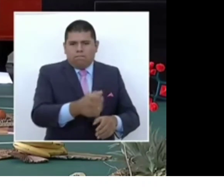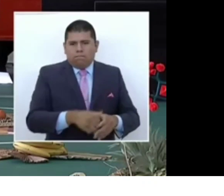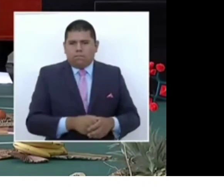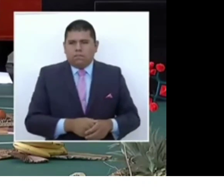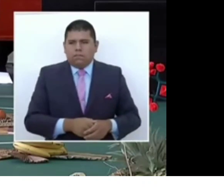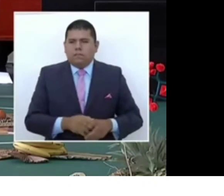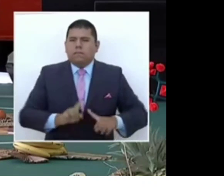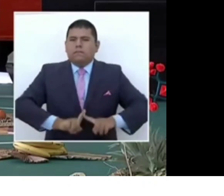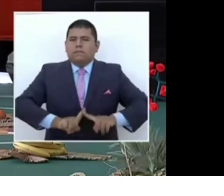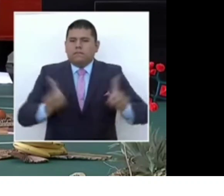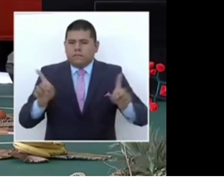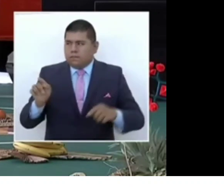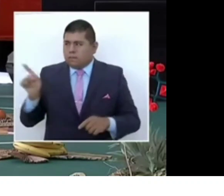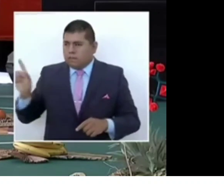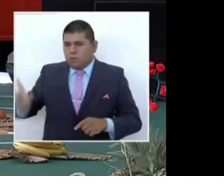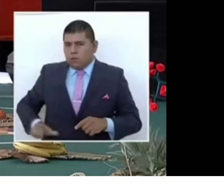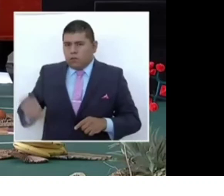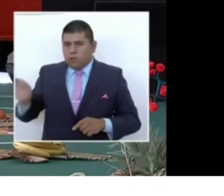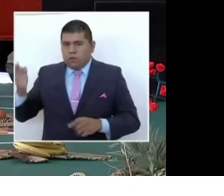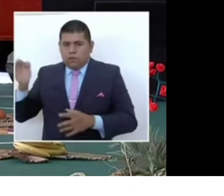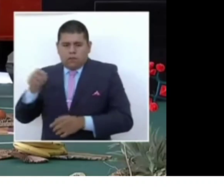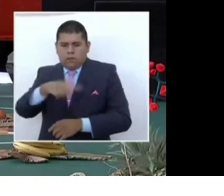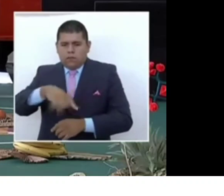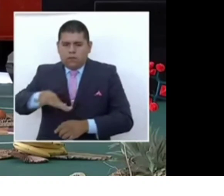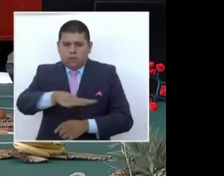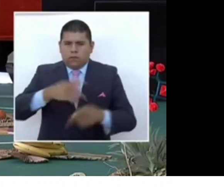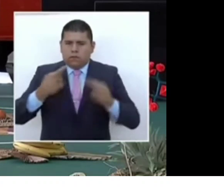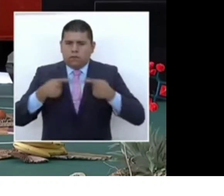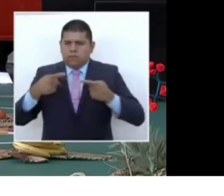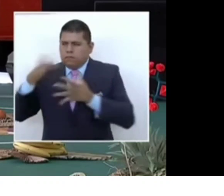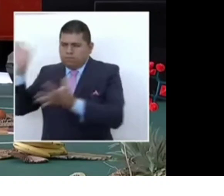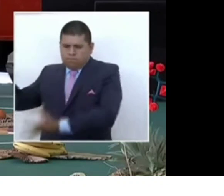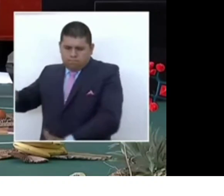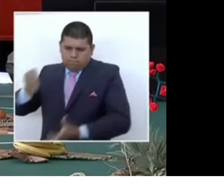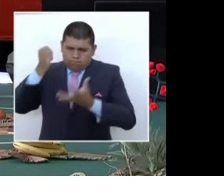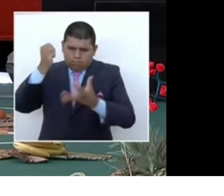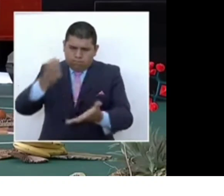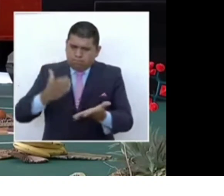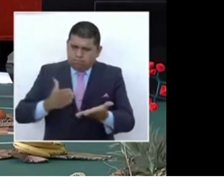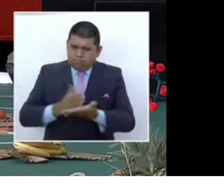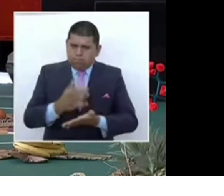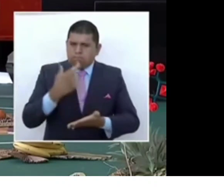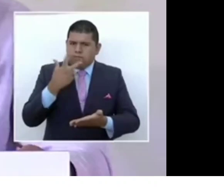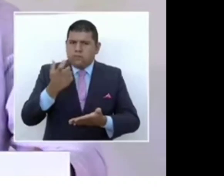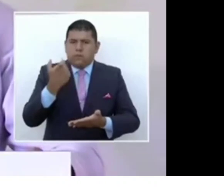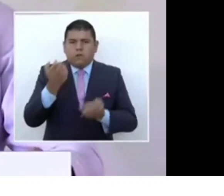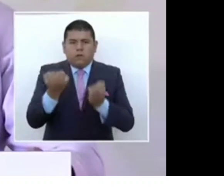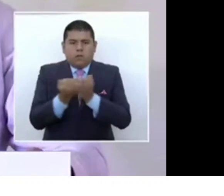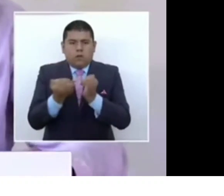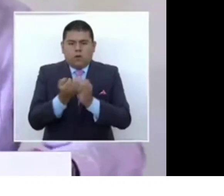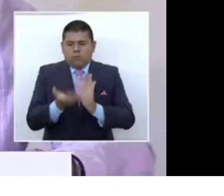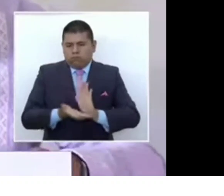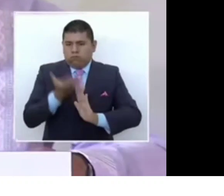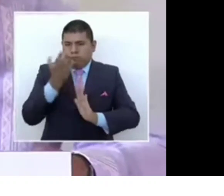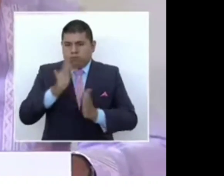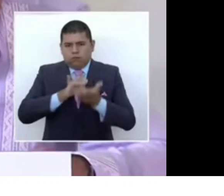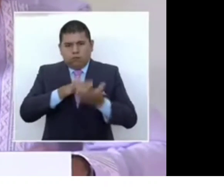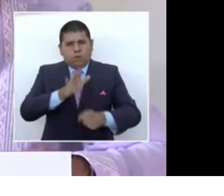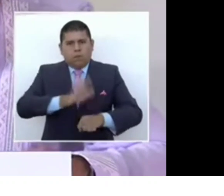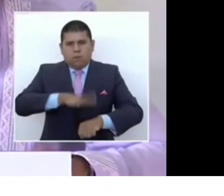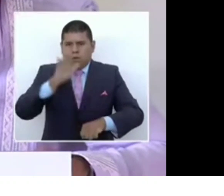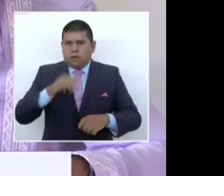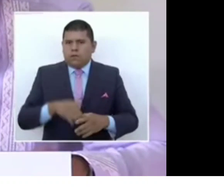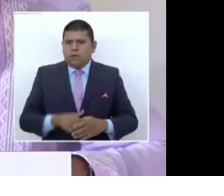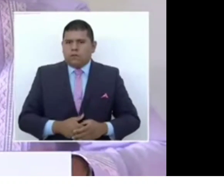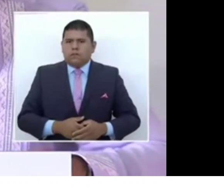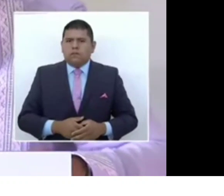los apoyos de manera directa y se van a incrementar esos apoyos.